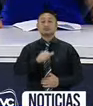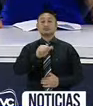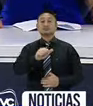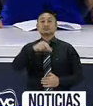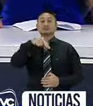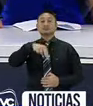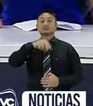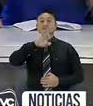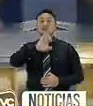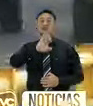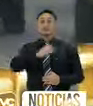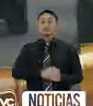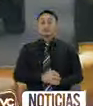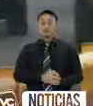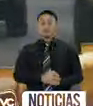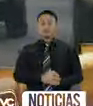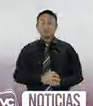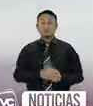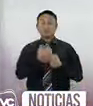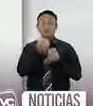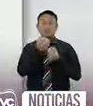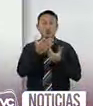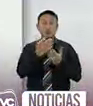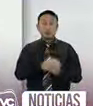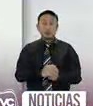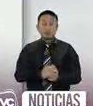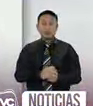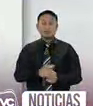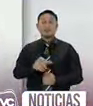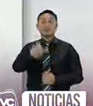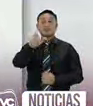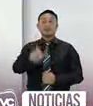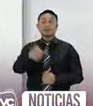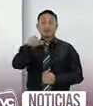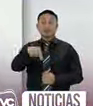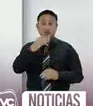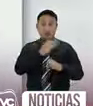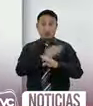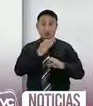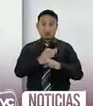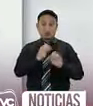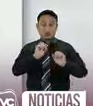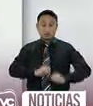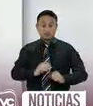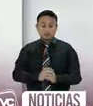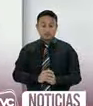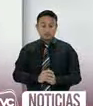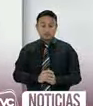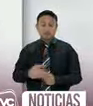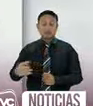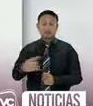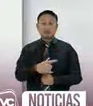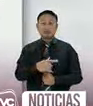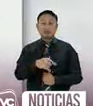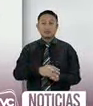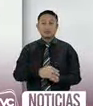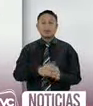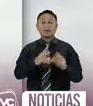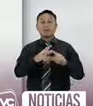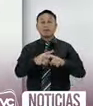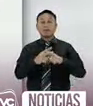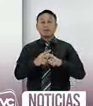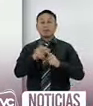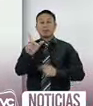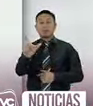de Tránsito ANT informó que todos aquellos usuarios que tengan turnos programados para la emisión de licencias